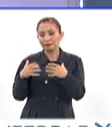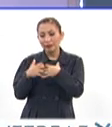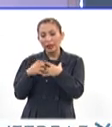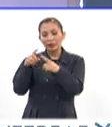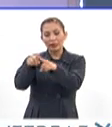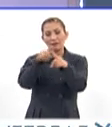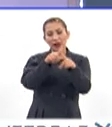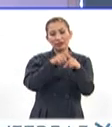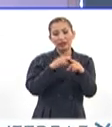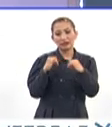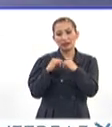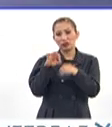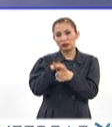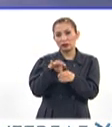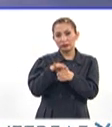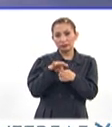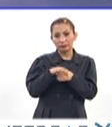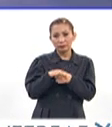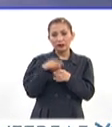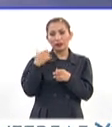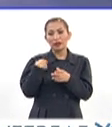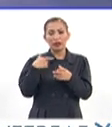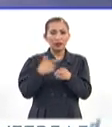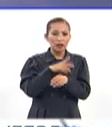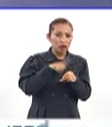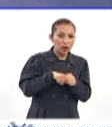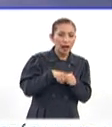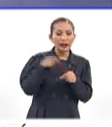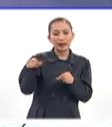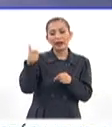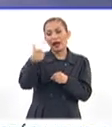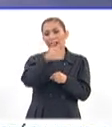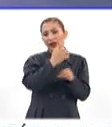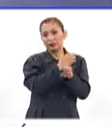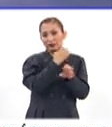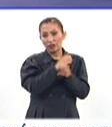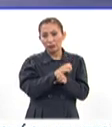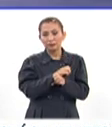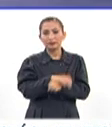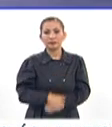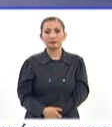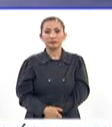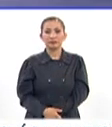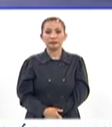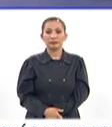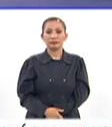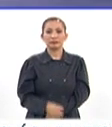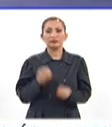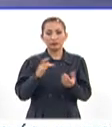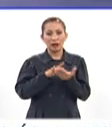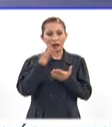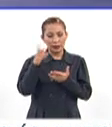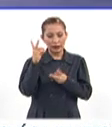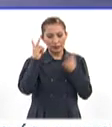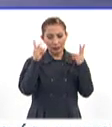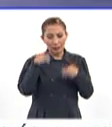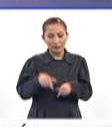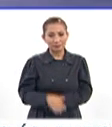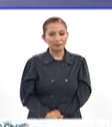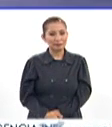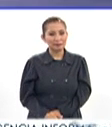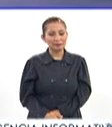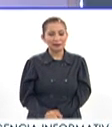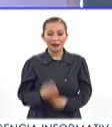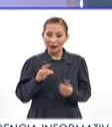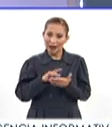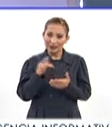andamiaje de los diversos institutos electorales, tanto nacional como de cada ciudad. Y bueno, pues te agradezco mucho que hayas venido, consejera. No,